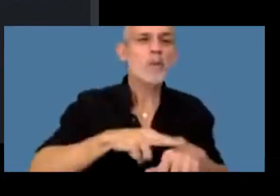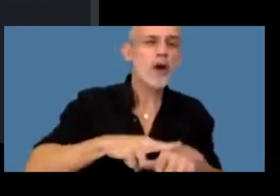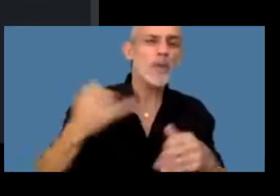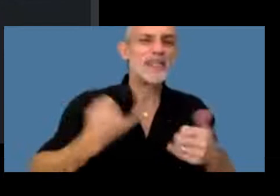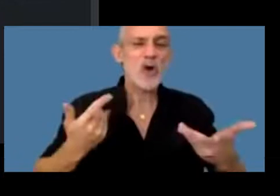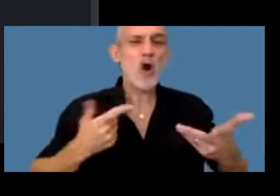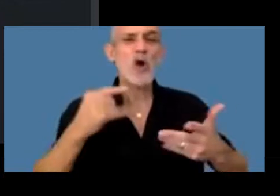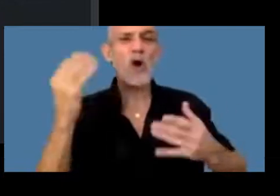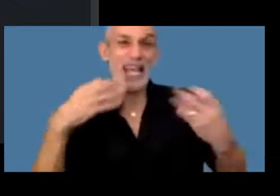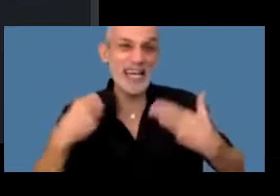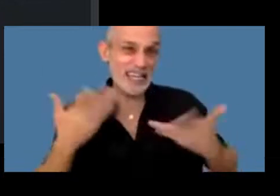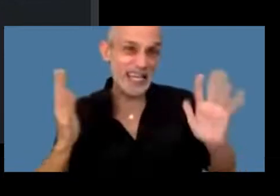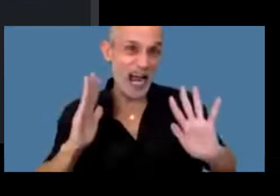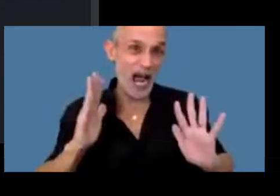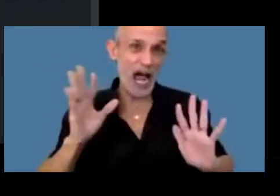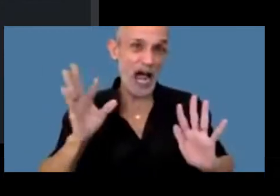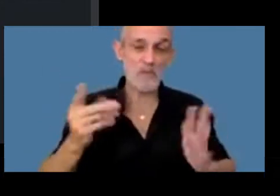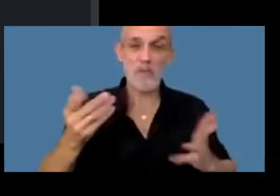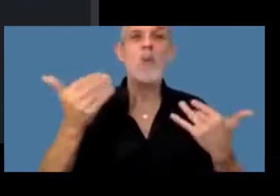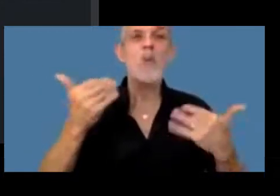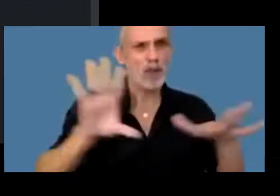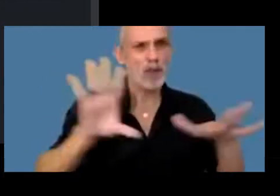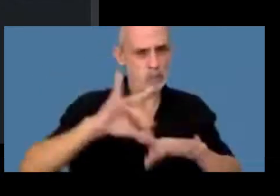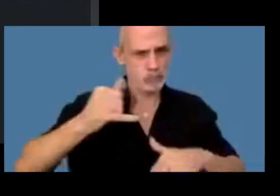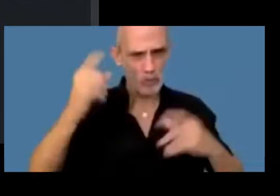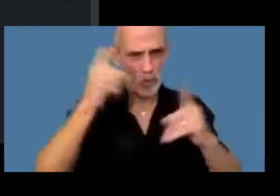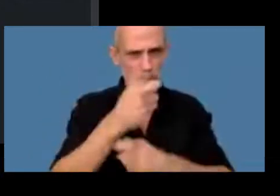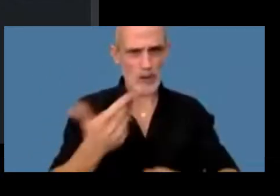crítica que corresponda.